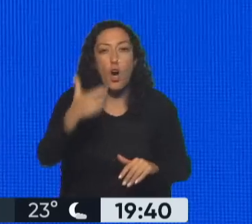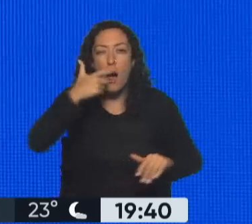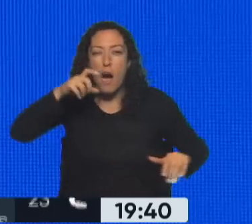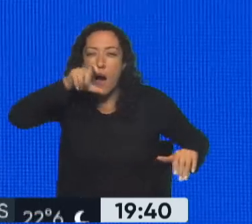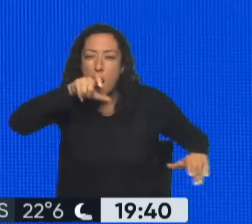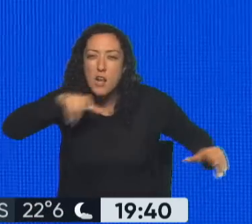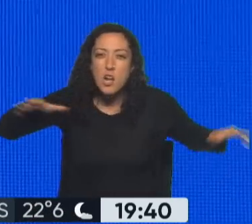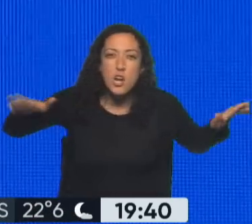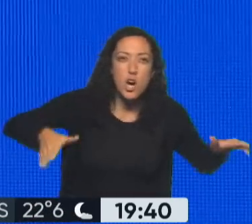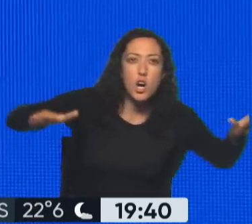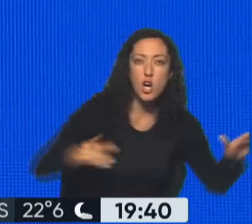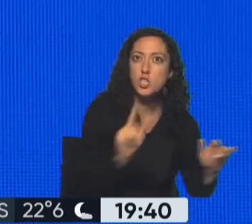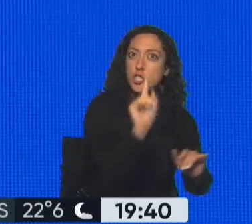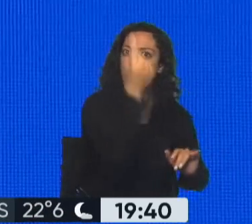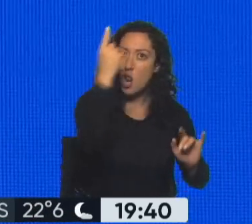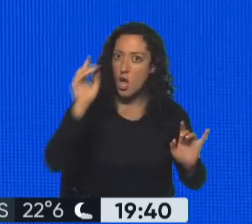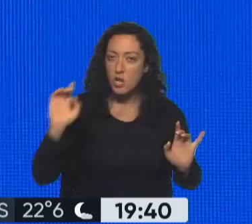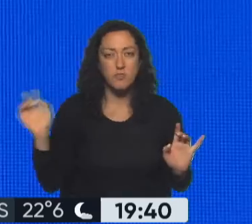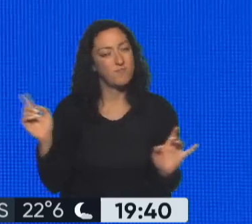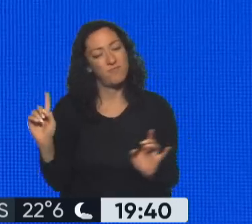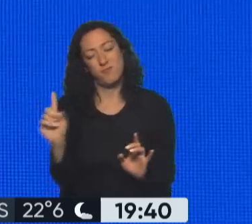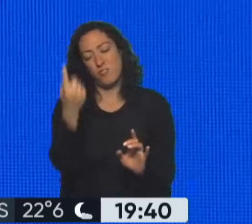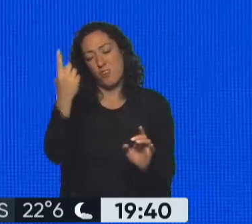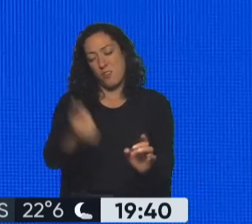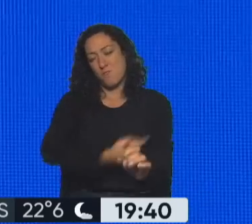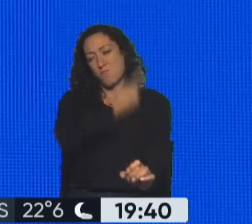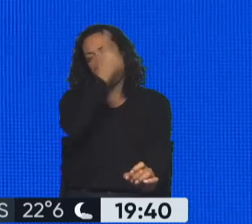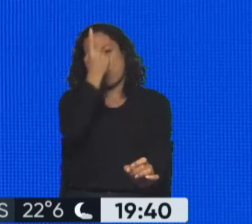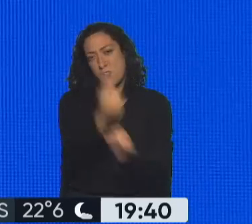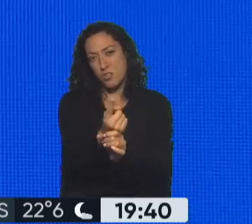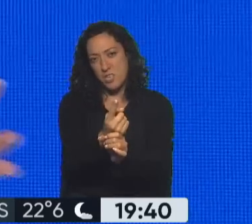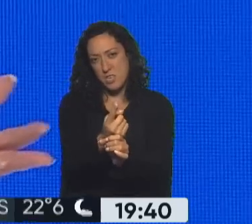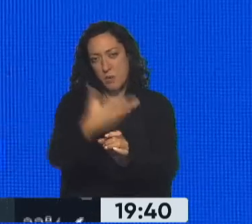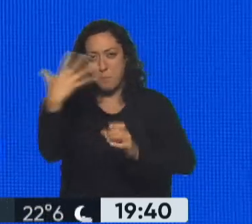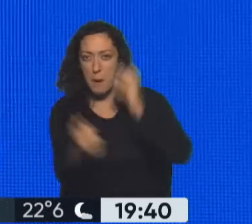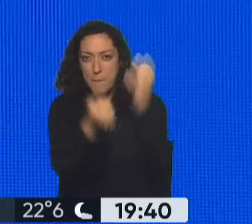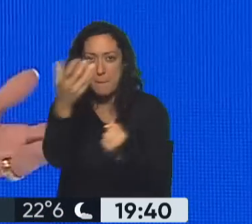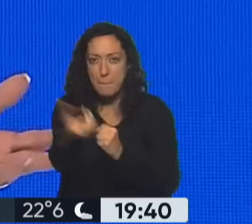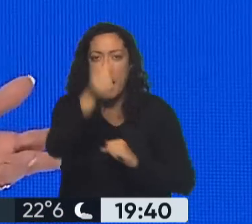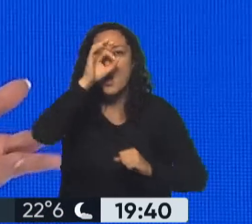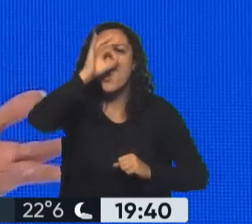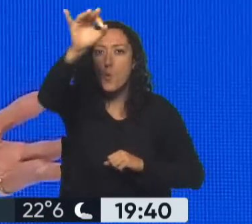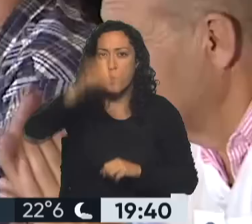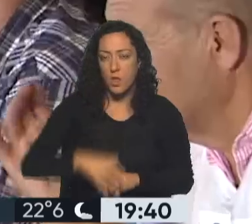solos, querido, solos no hacemos nada, ni llegamos nunca a ninguna parte. Esto